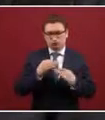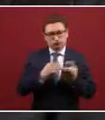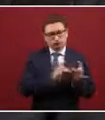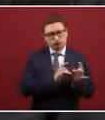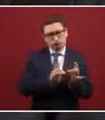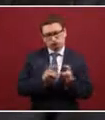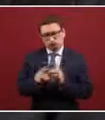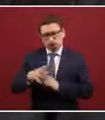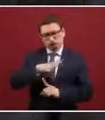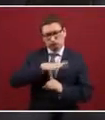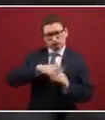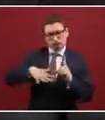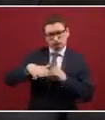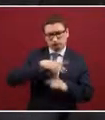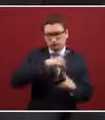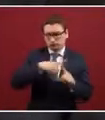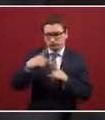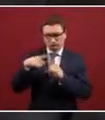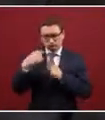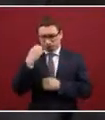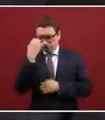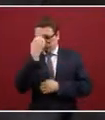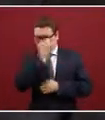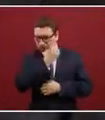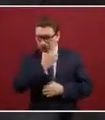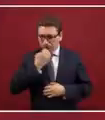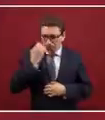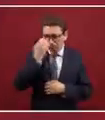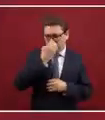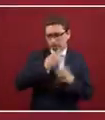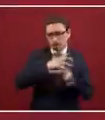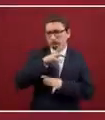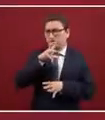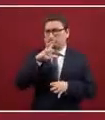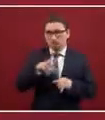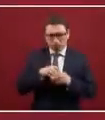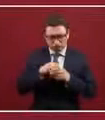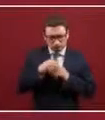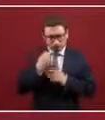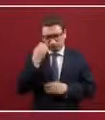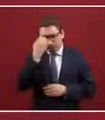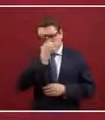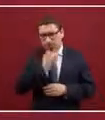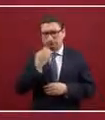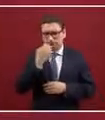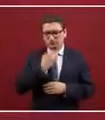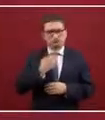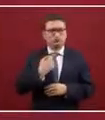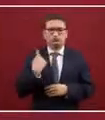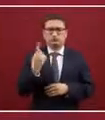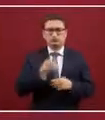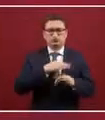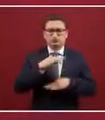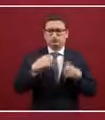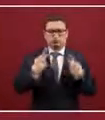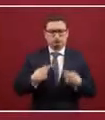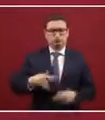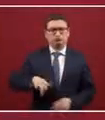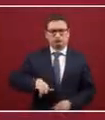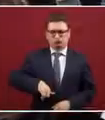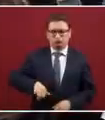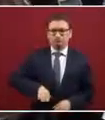todo es un tema, yo diría que de interés público,